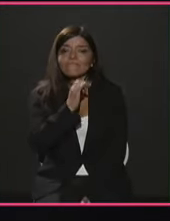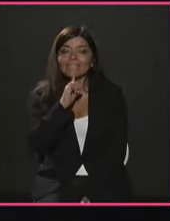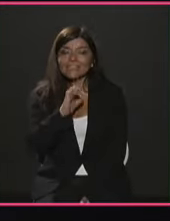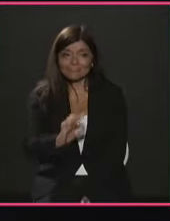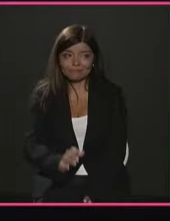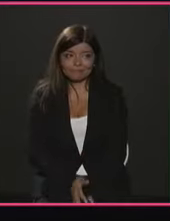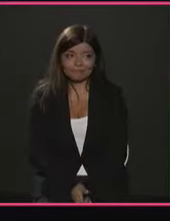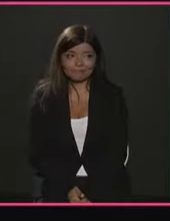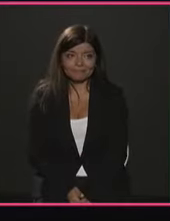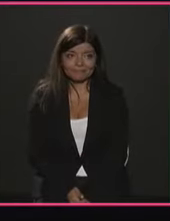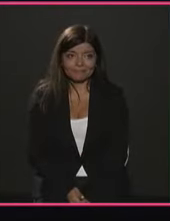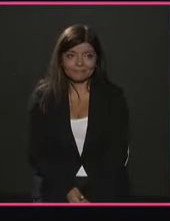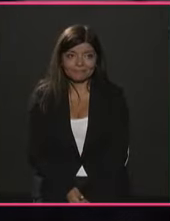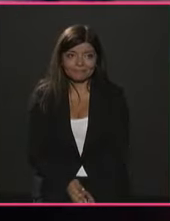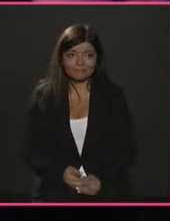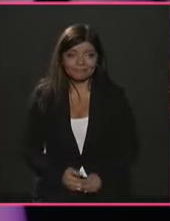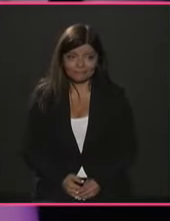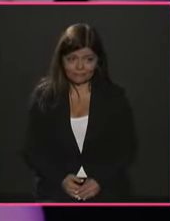no